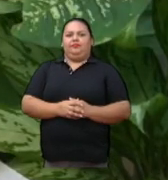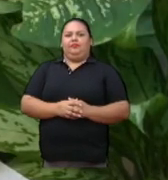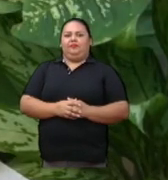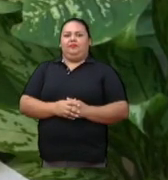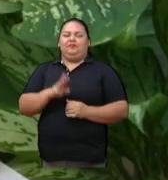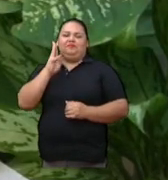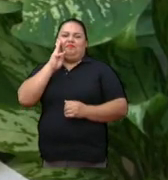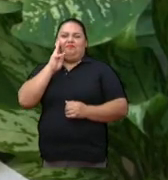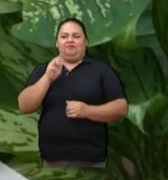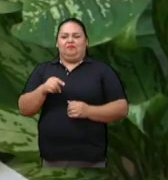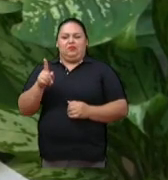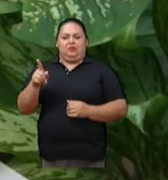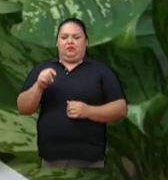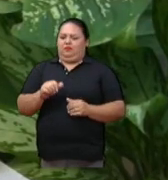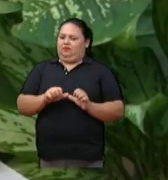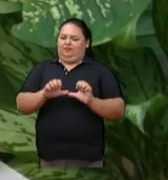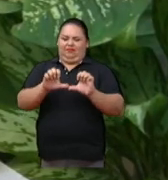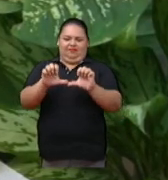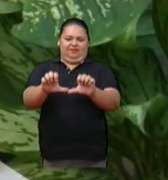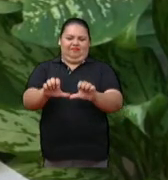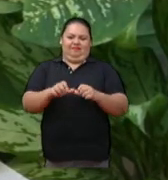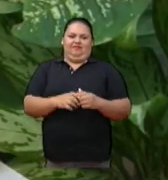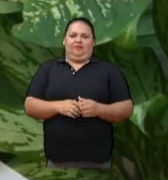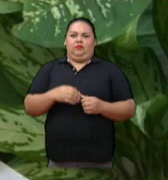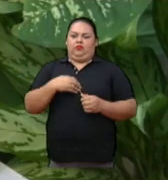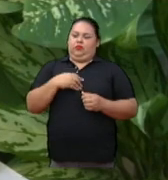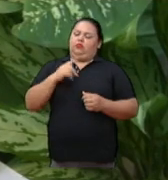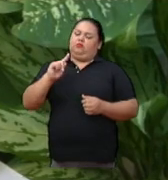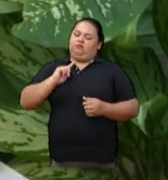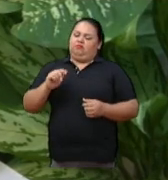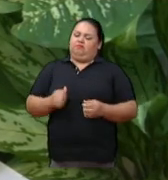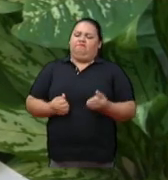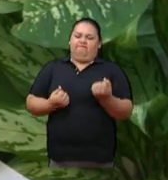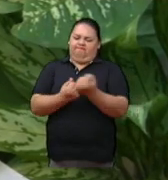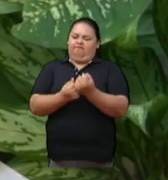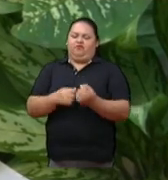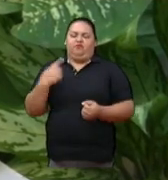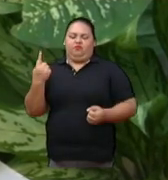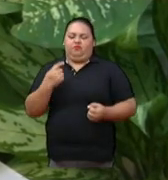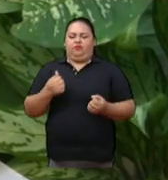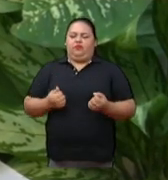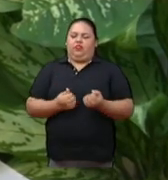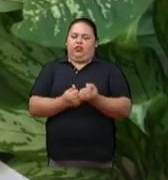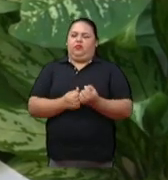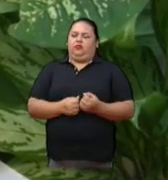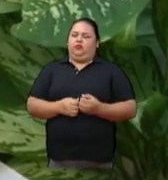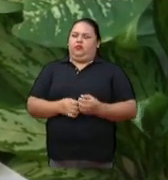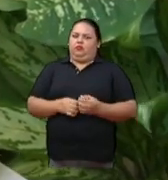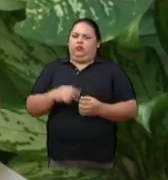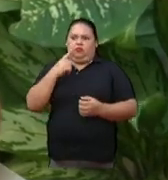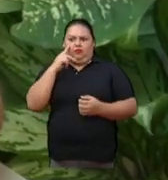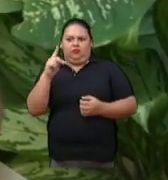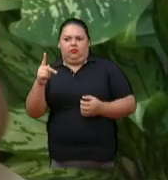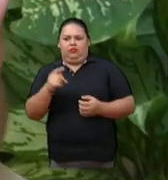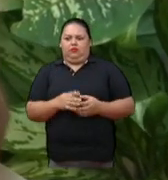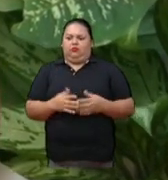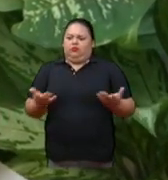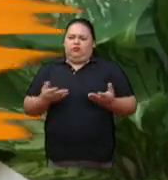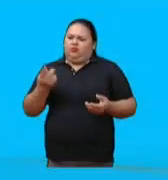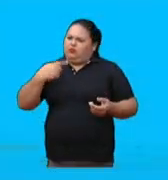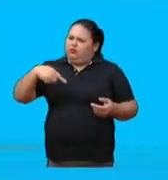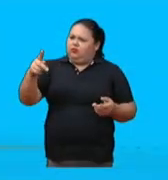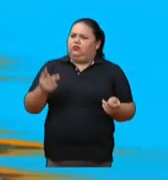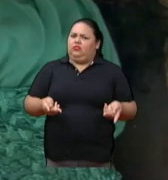Mita, me dice, si usted no va a ser eterna, yo tengo que luchar sola, tengo que defenderme, tengo que ver, llevar la vida,